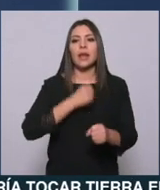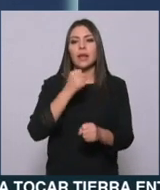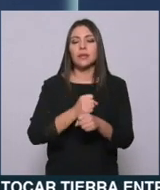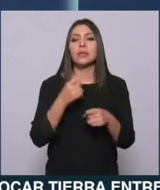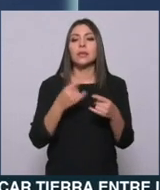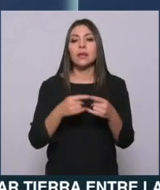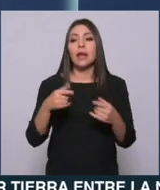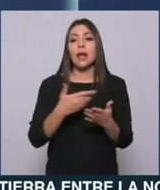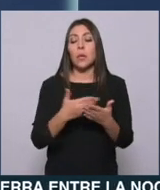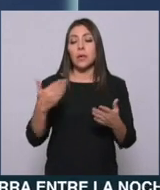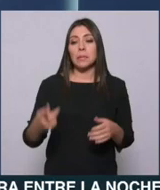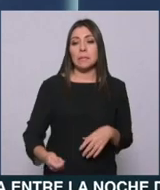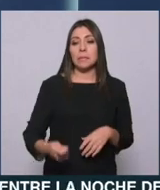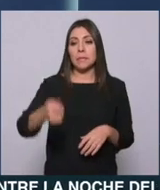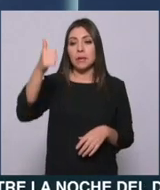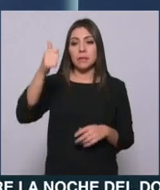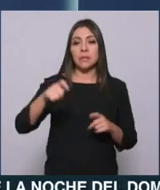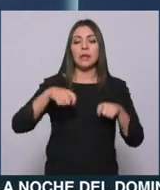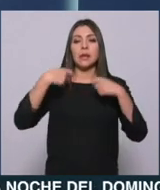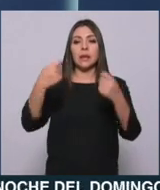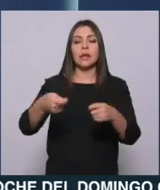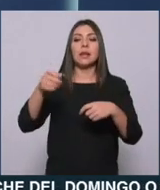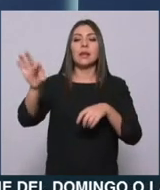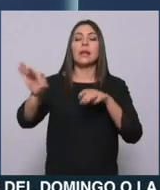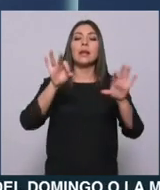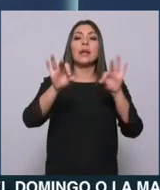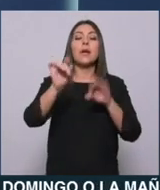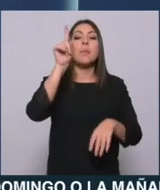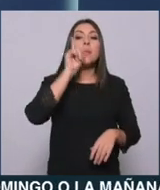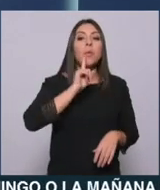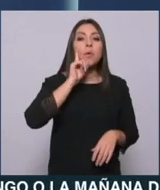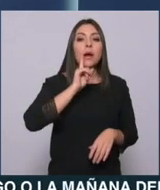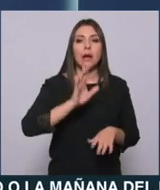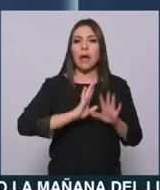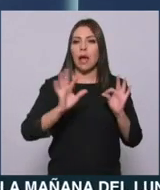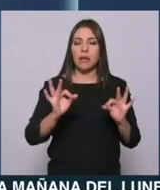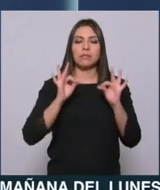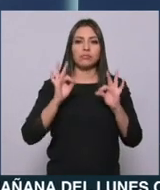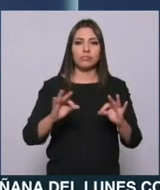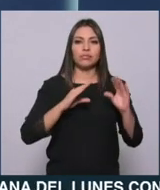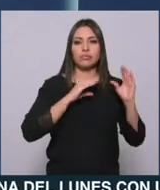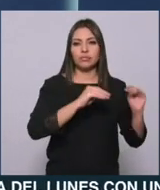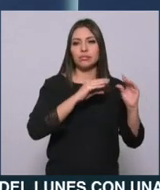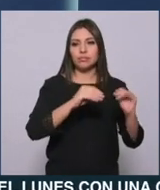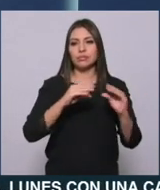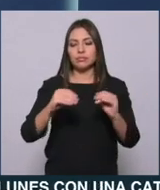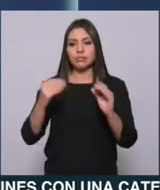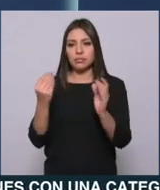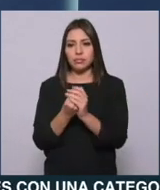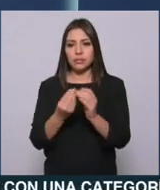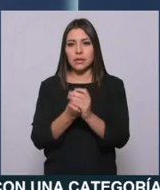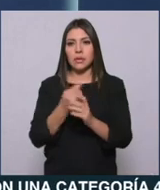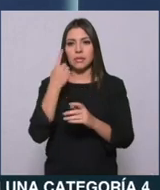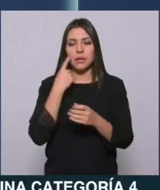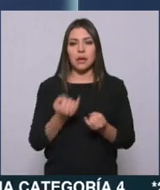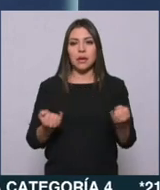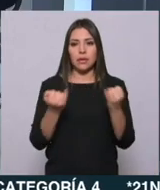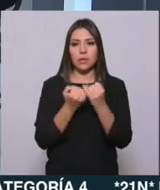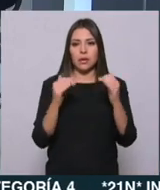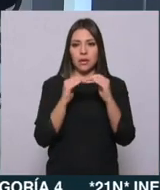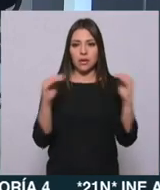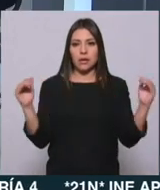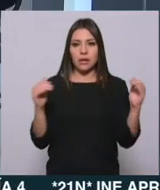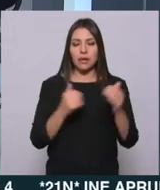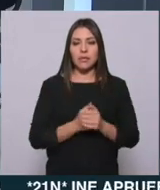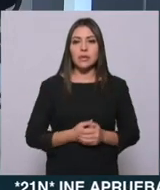a tener por primera vez la designación de mujeres ya capacitadas, lo que quiero decir, no solo por un tema de equidad, sino por un tema